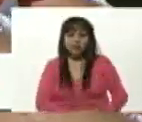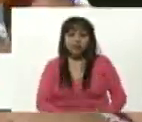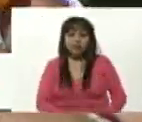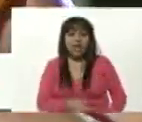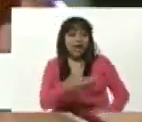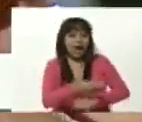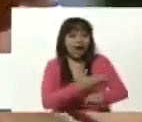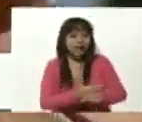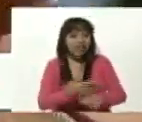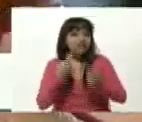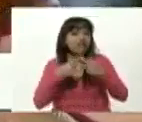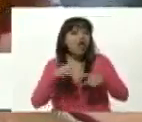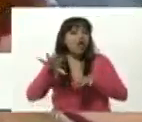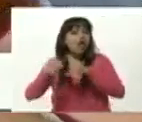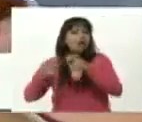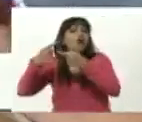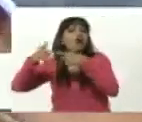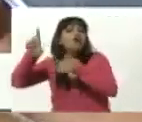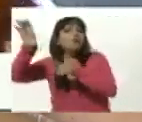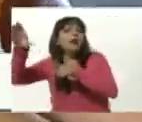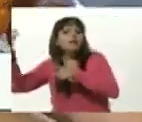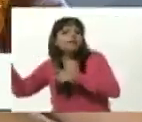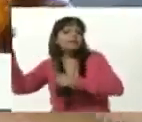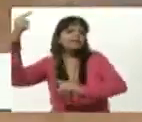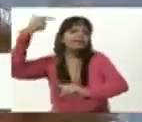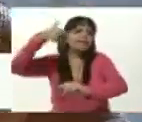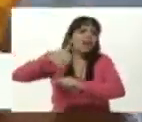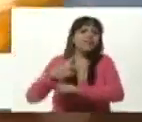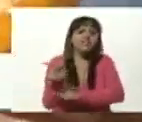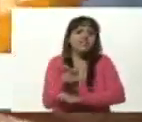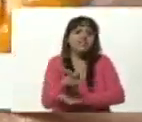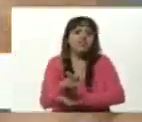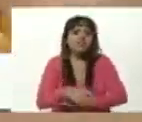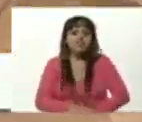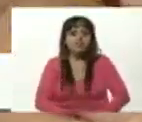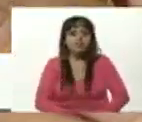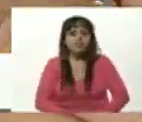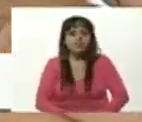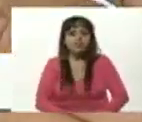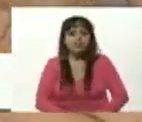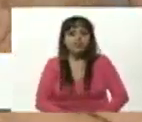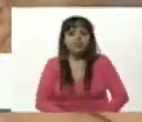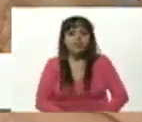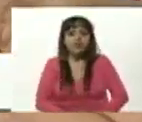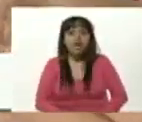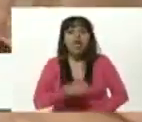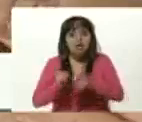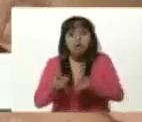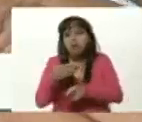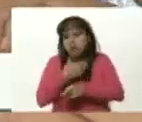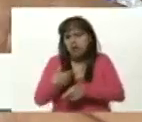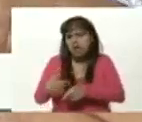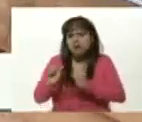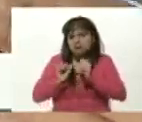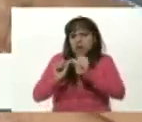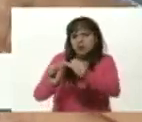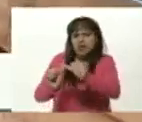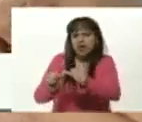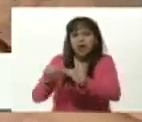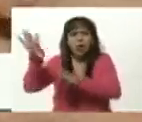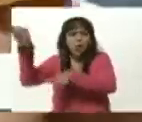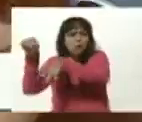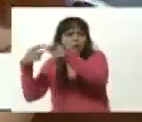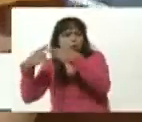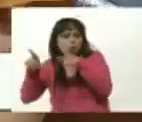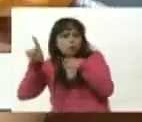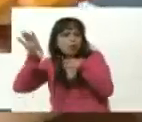esto venía del exterior. Y todavía hay quienes quieren seguir manteniendo la dependencia